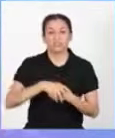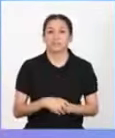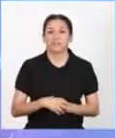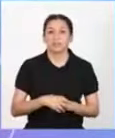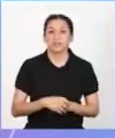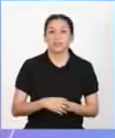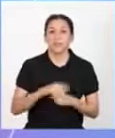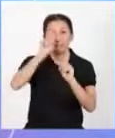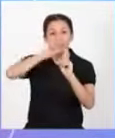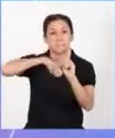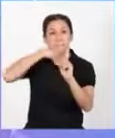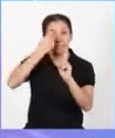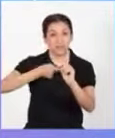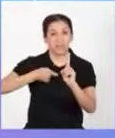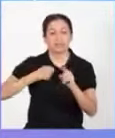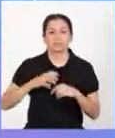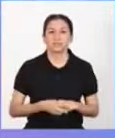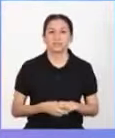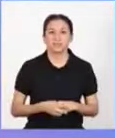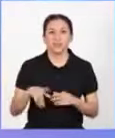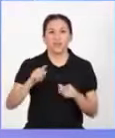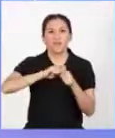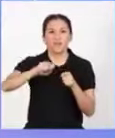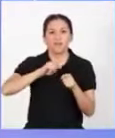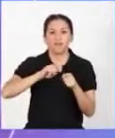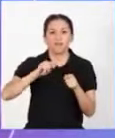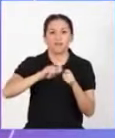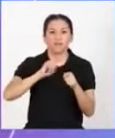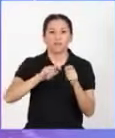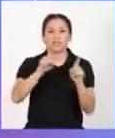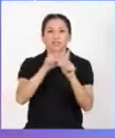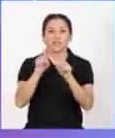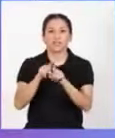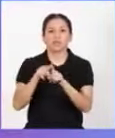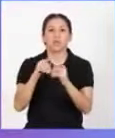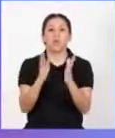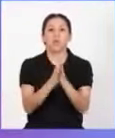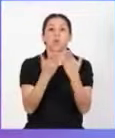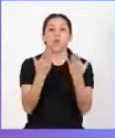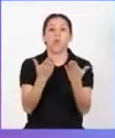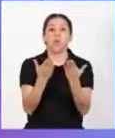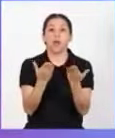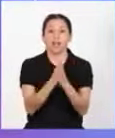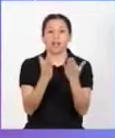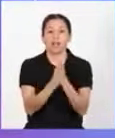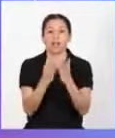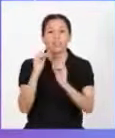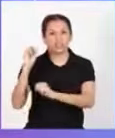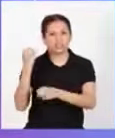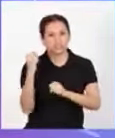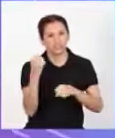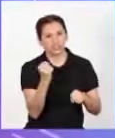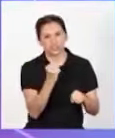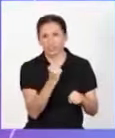¡Gaseosa! ¡Plátano! ¡Fósforos, cuadernos y escoba!